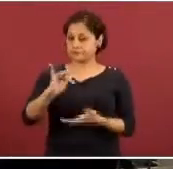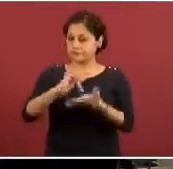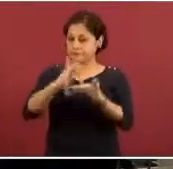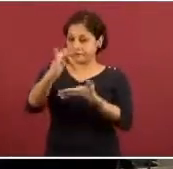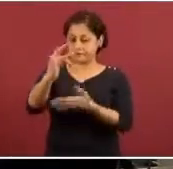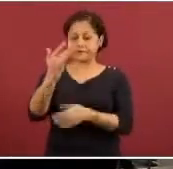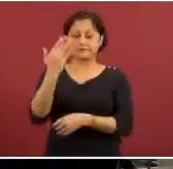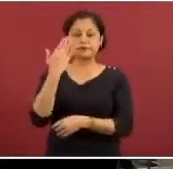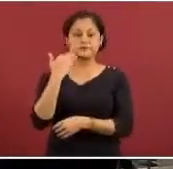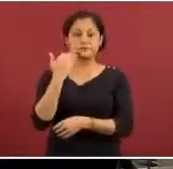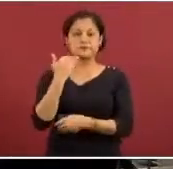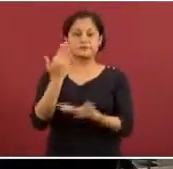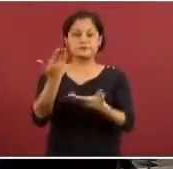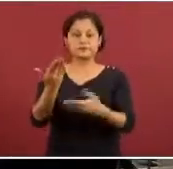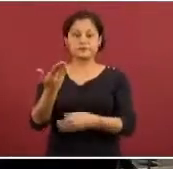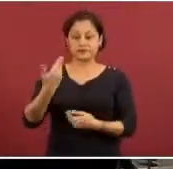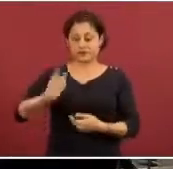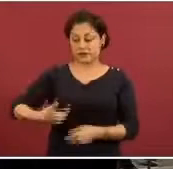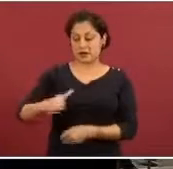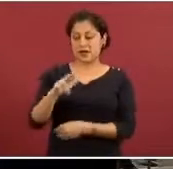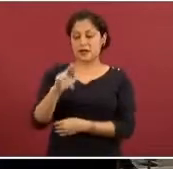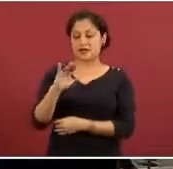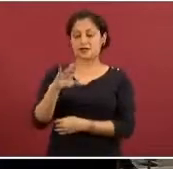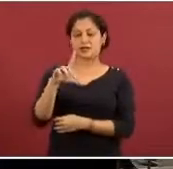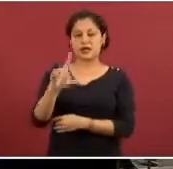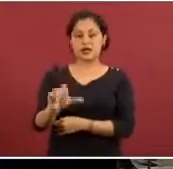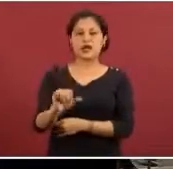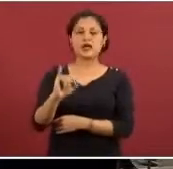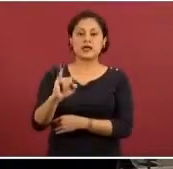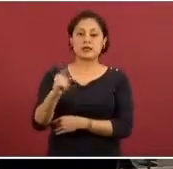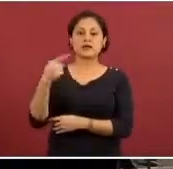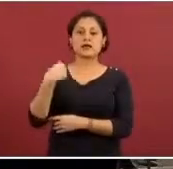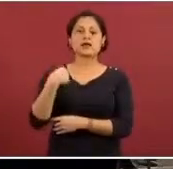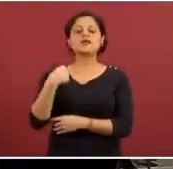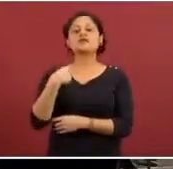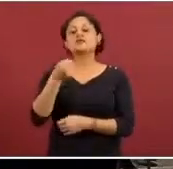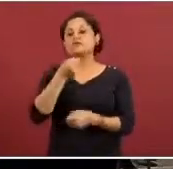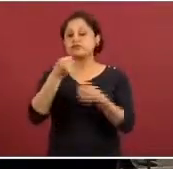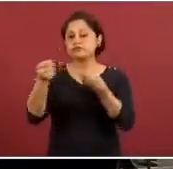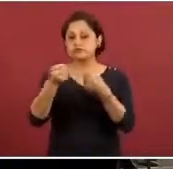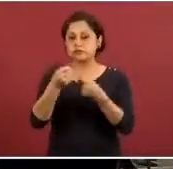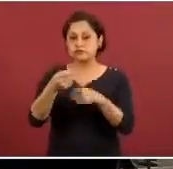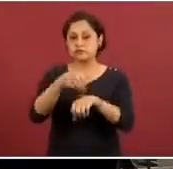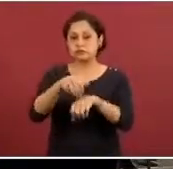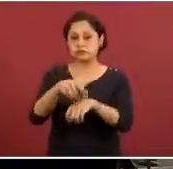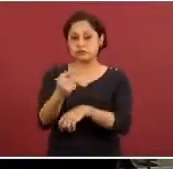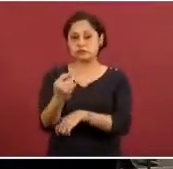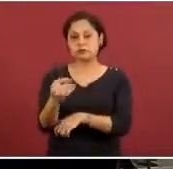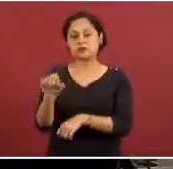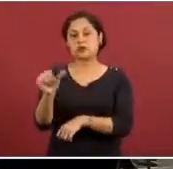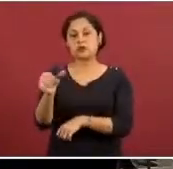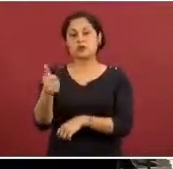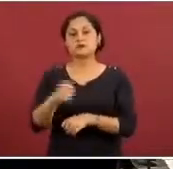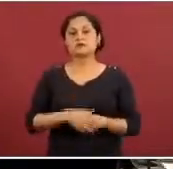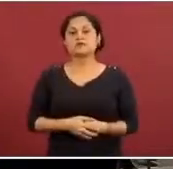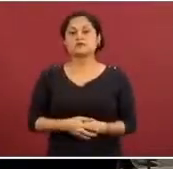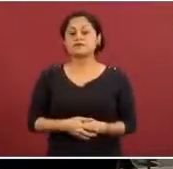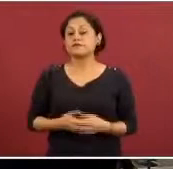Gracias. Araceli Arandaya, reportera de Canal 11. Preguntarle sobre los decesos que